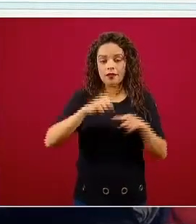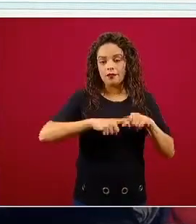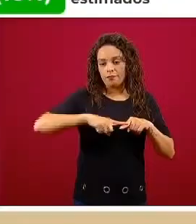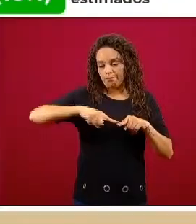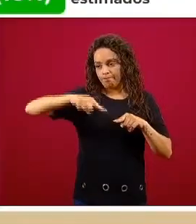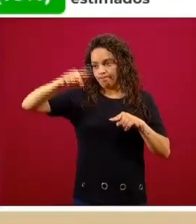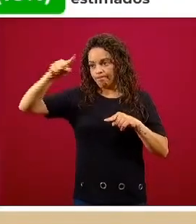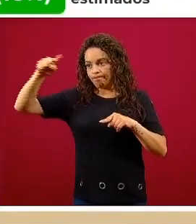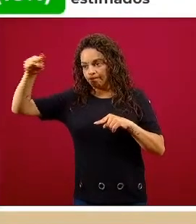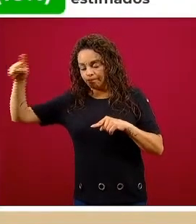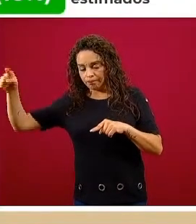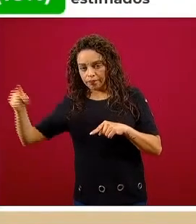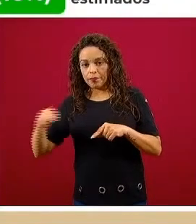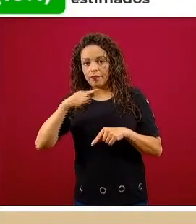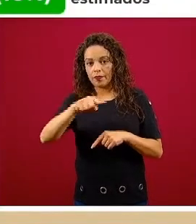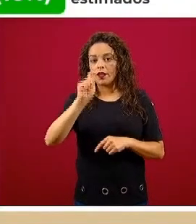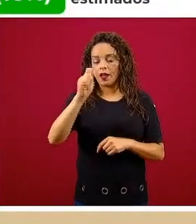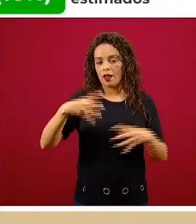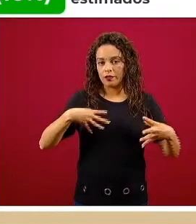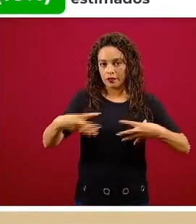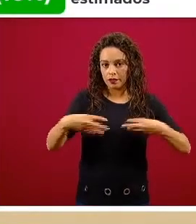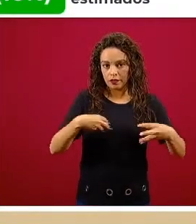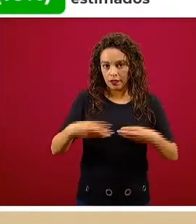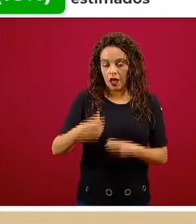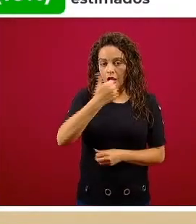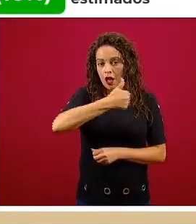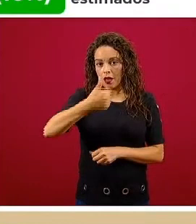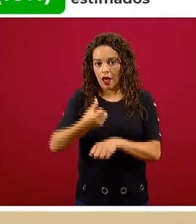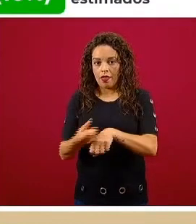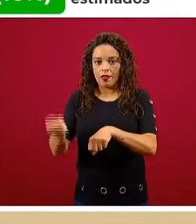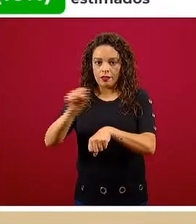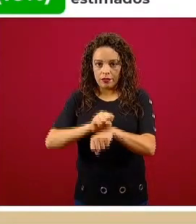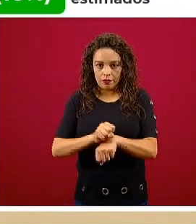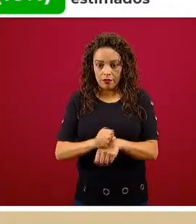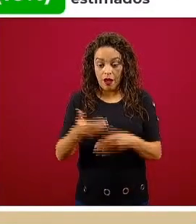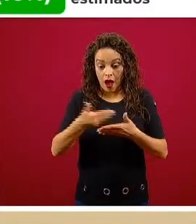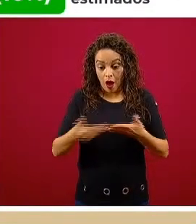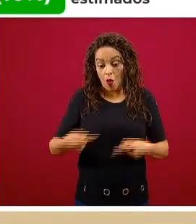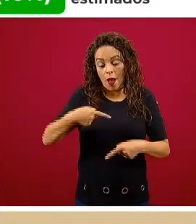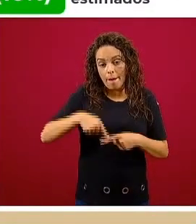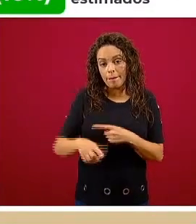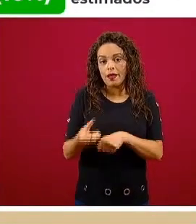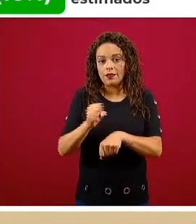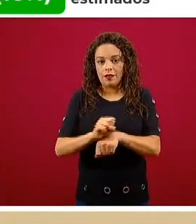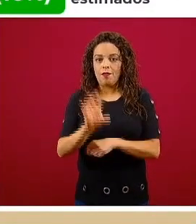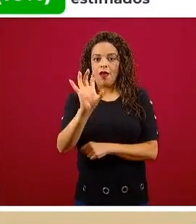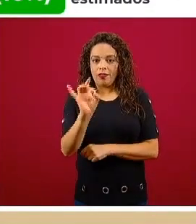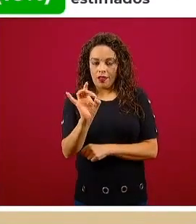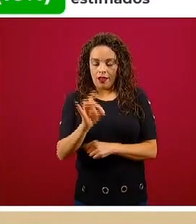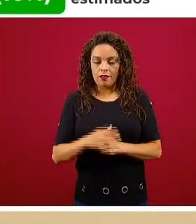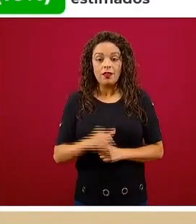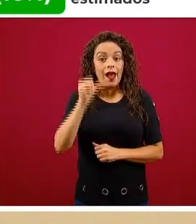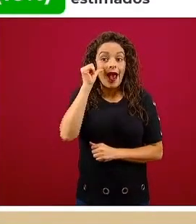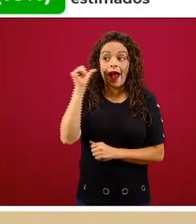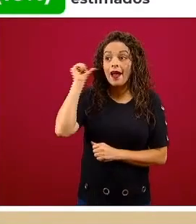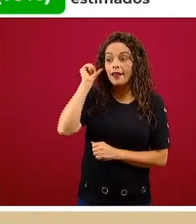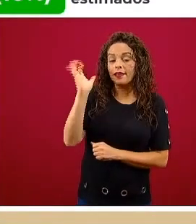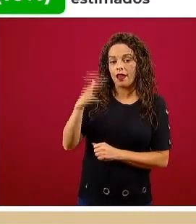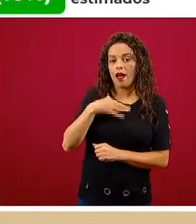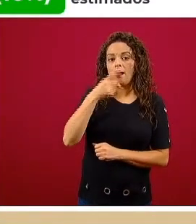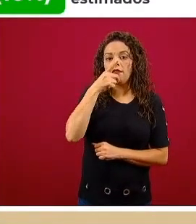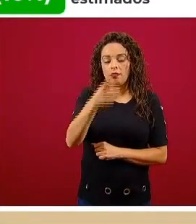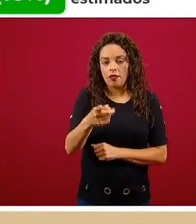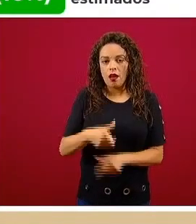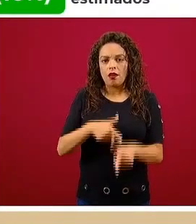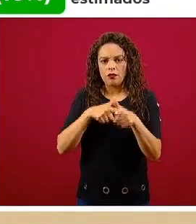epidémica por semana epidemiológica que se forma ahora que integramos la semana 30. Ya el día de ayer decíamos que llevábamos al